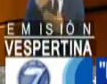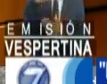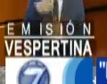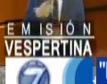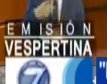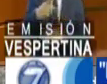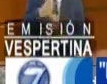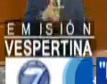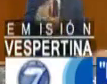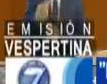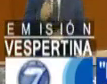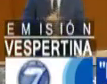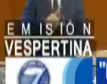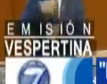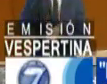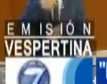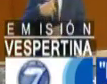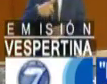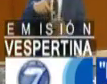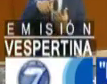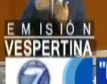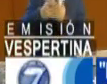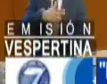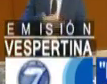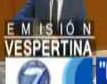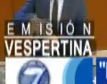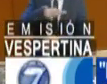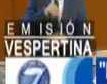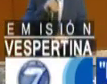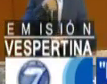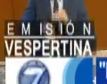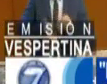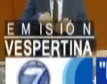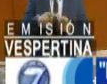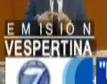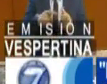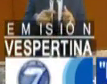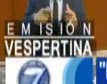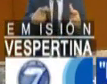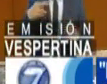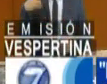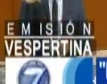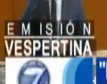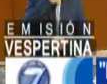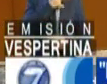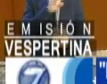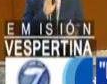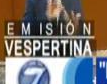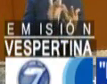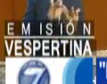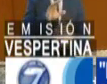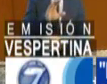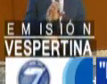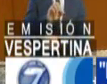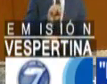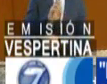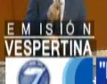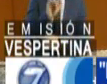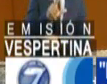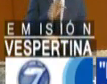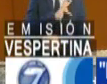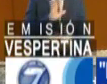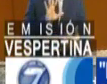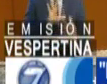binacional, ese muro de prosperidad, lo que hizo inmediatamente que contactaran a la CEPAL para que apoyaran la